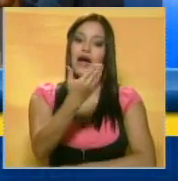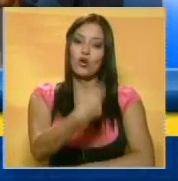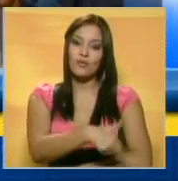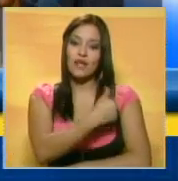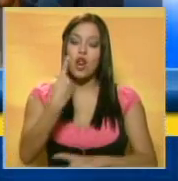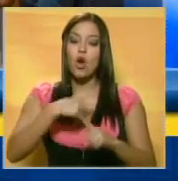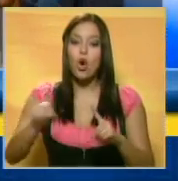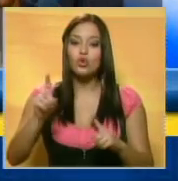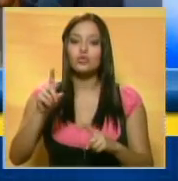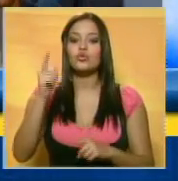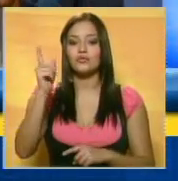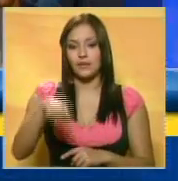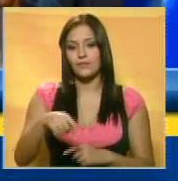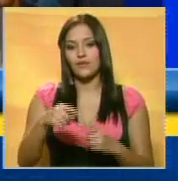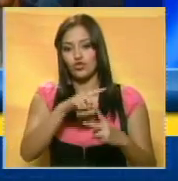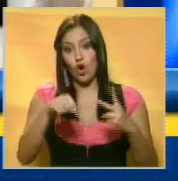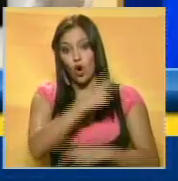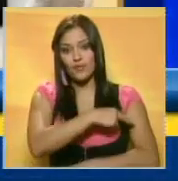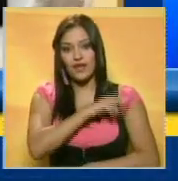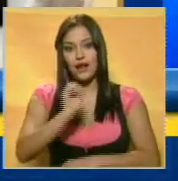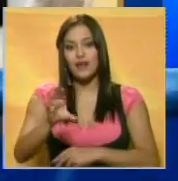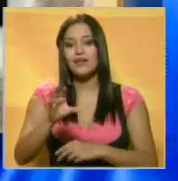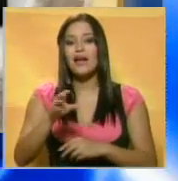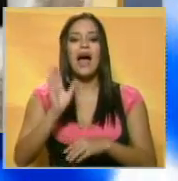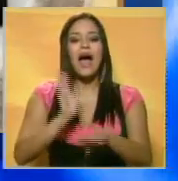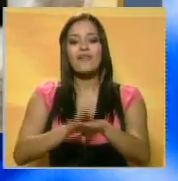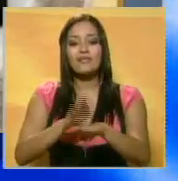de paracotos el accidente ocasionó un fuerte congestionamiento en la zona